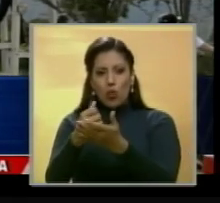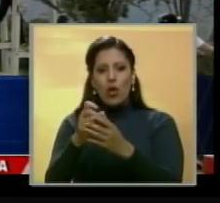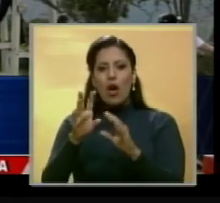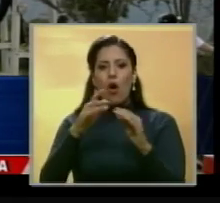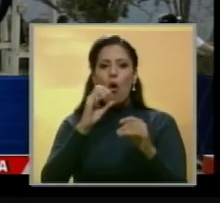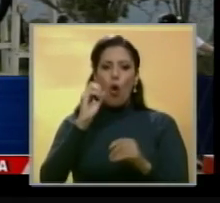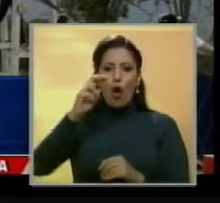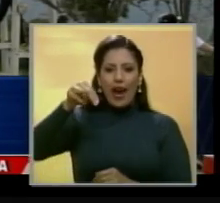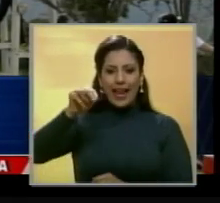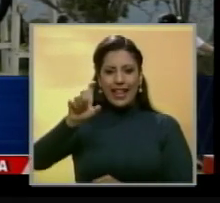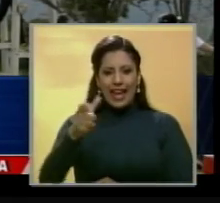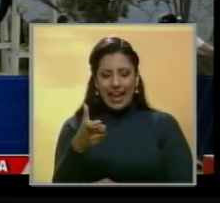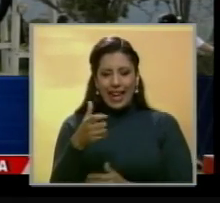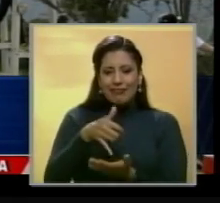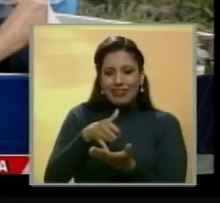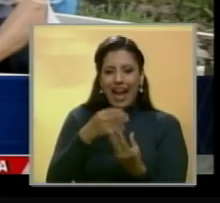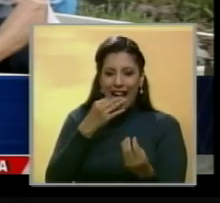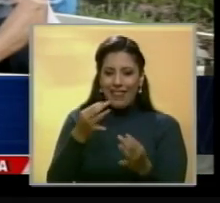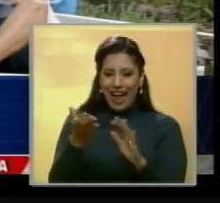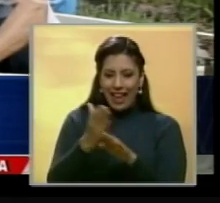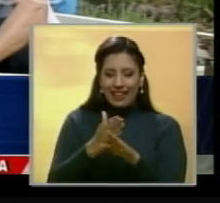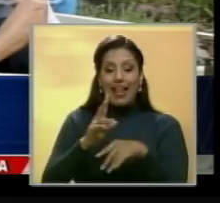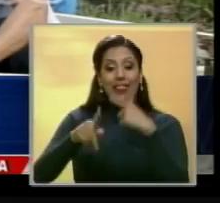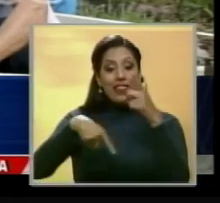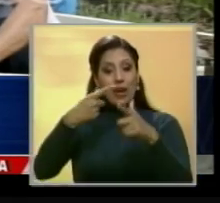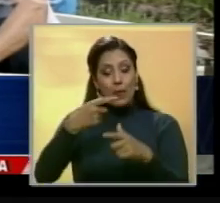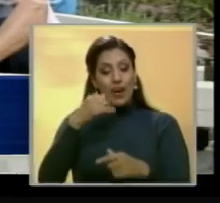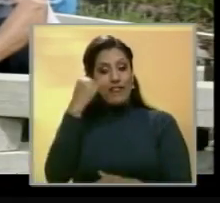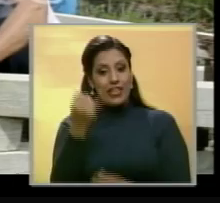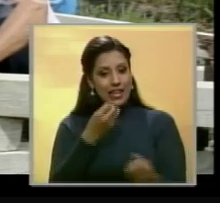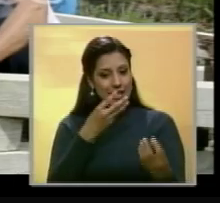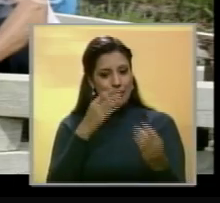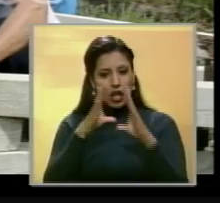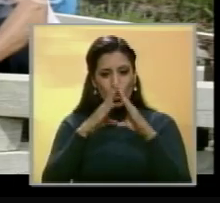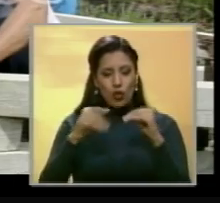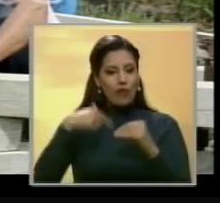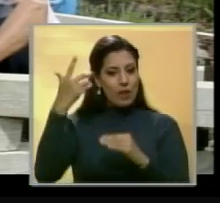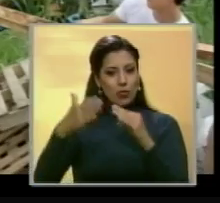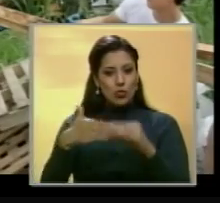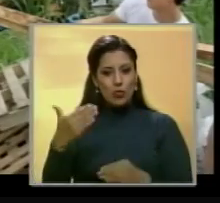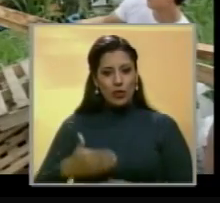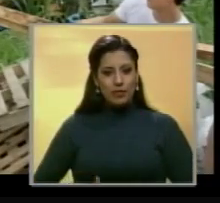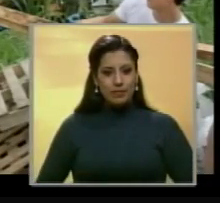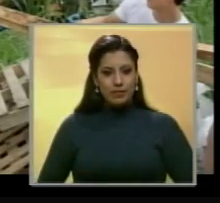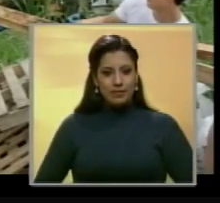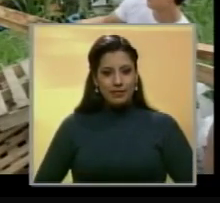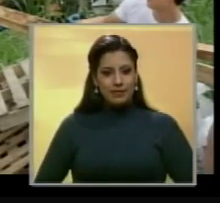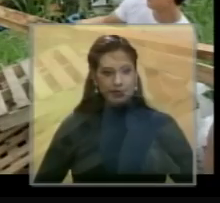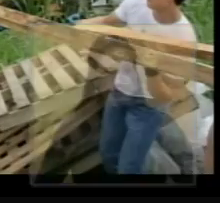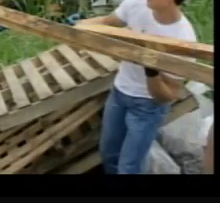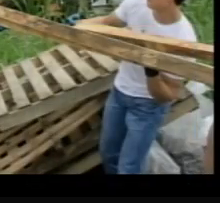una ONG hablando de sensibilidad, ¿no? Los detalles con Federica Guzmán en Estrenos y Estrellas.